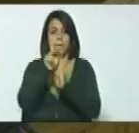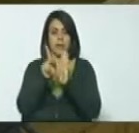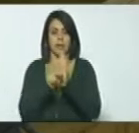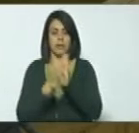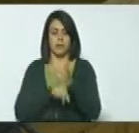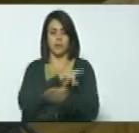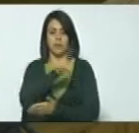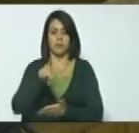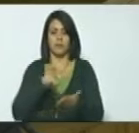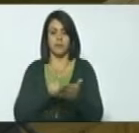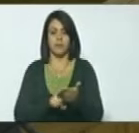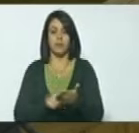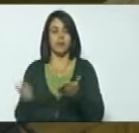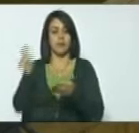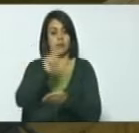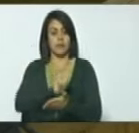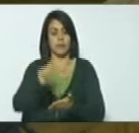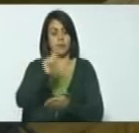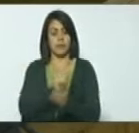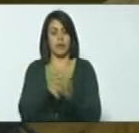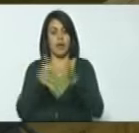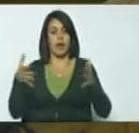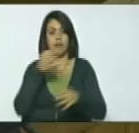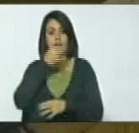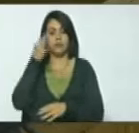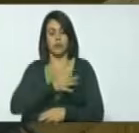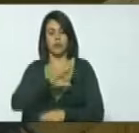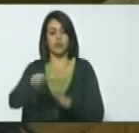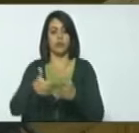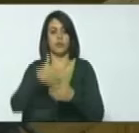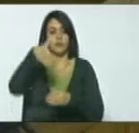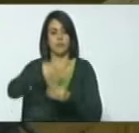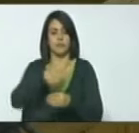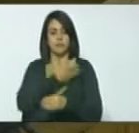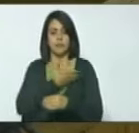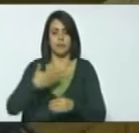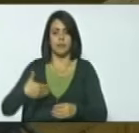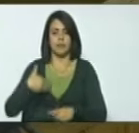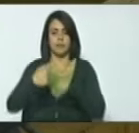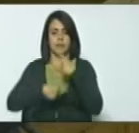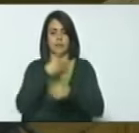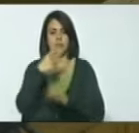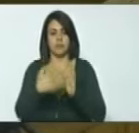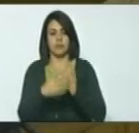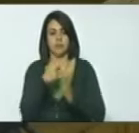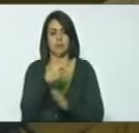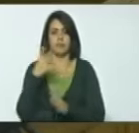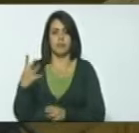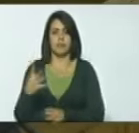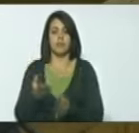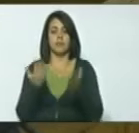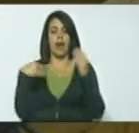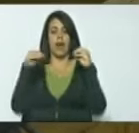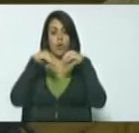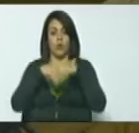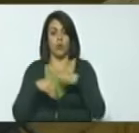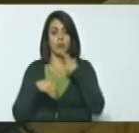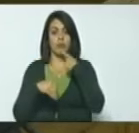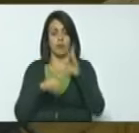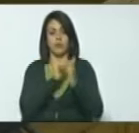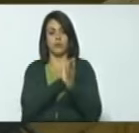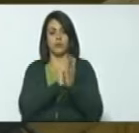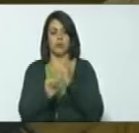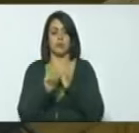principios generales, calendario y ampliación de garantías para las elecciones presidenciales 2024, de acuerdo a lo previsto